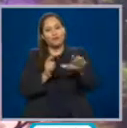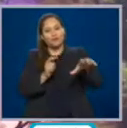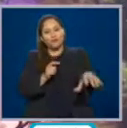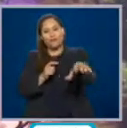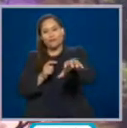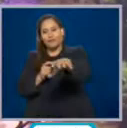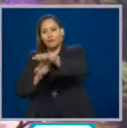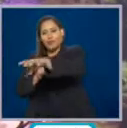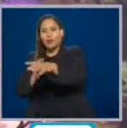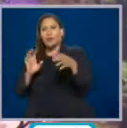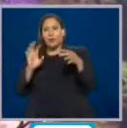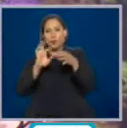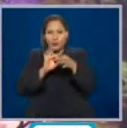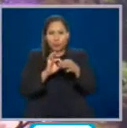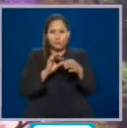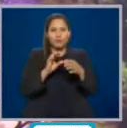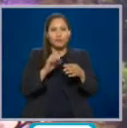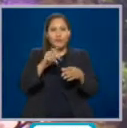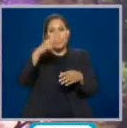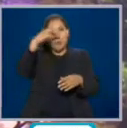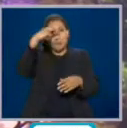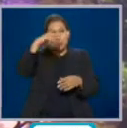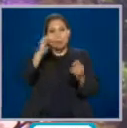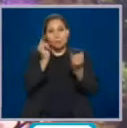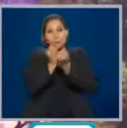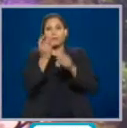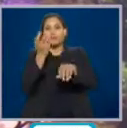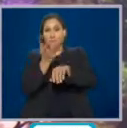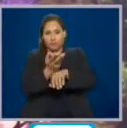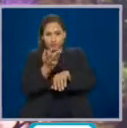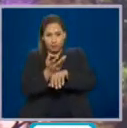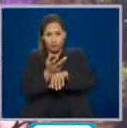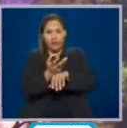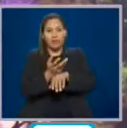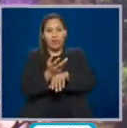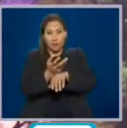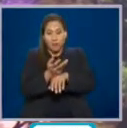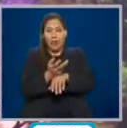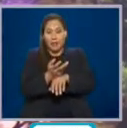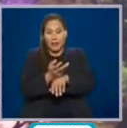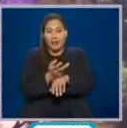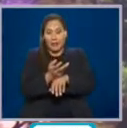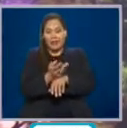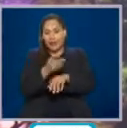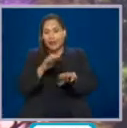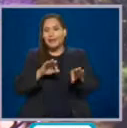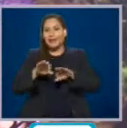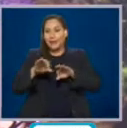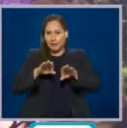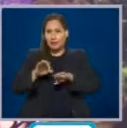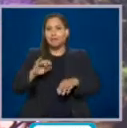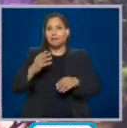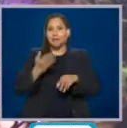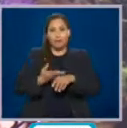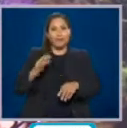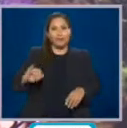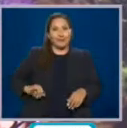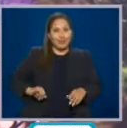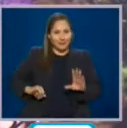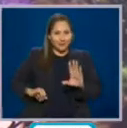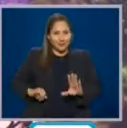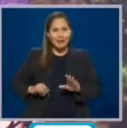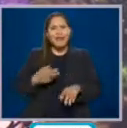puntos entre México y los Estados Unidos también. Ah, qué maravilla. Realizamos un trabajo muy interesante con